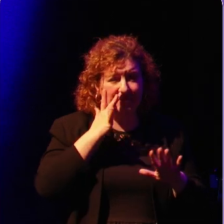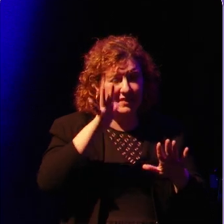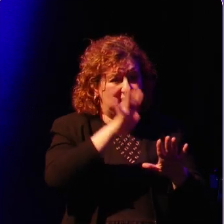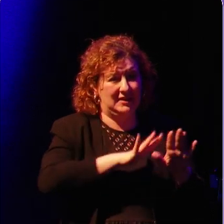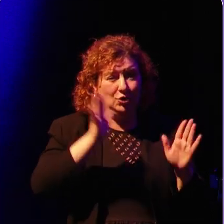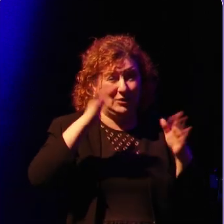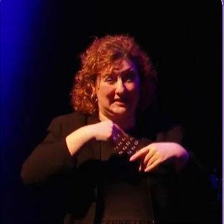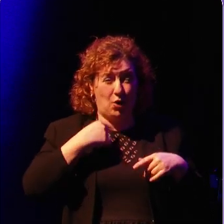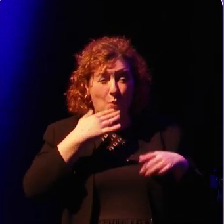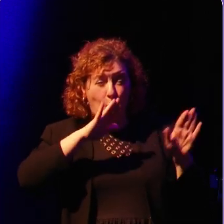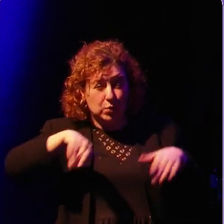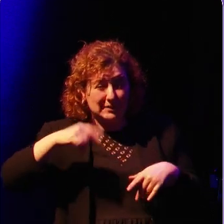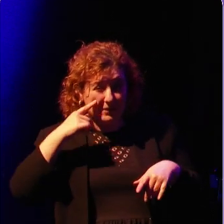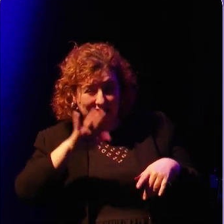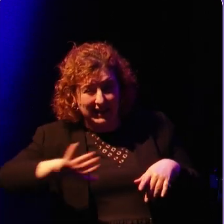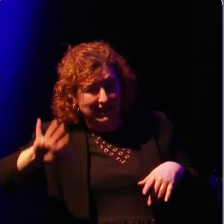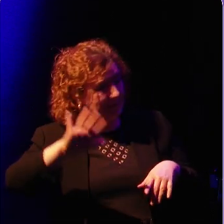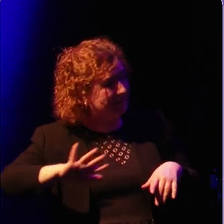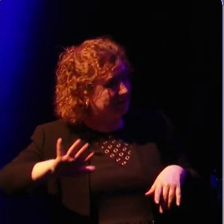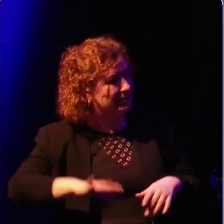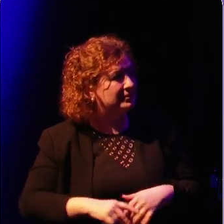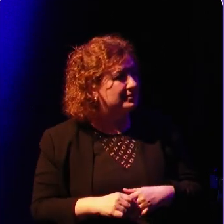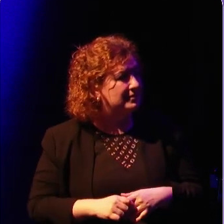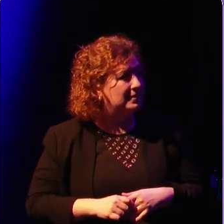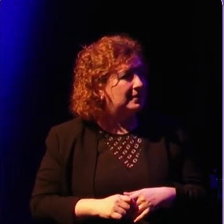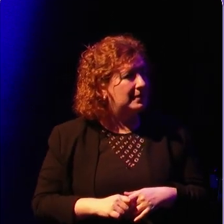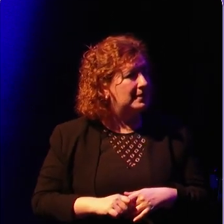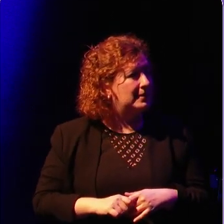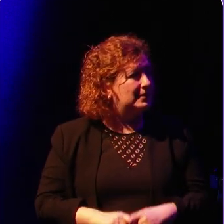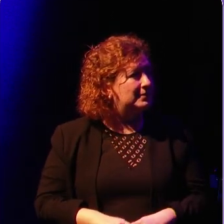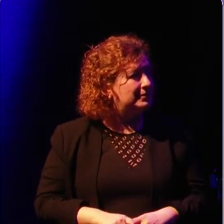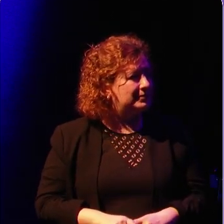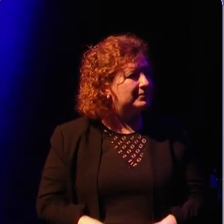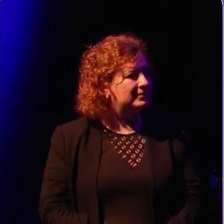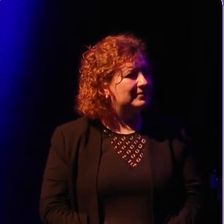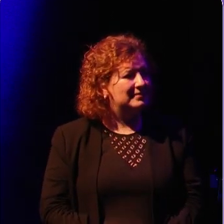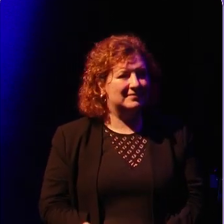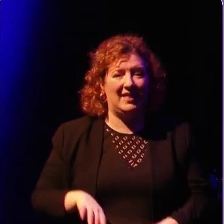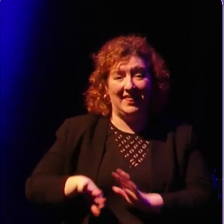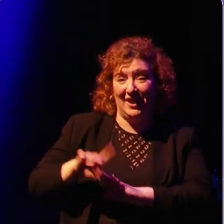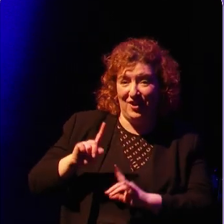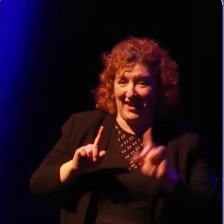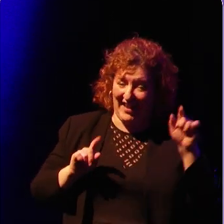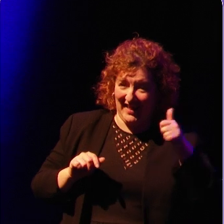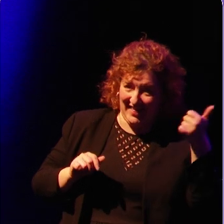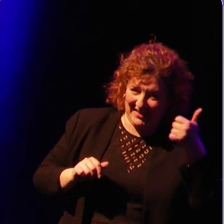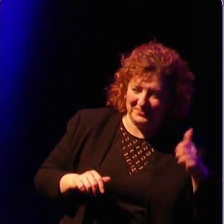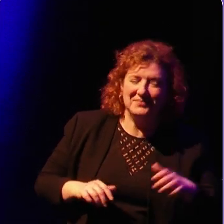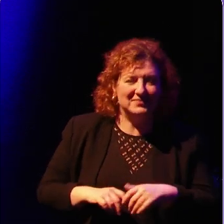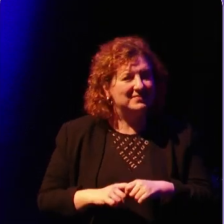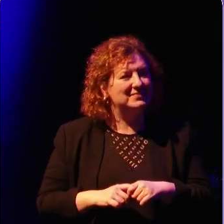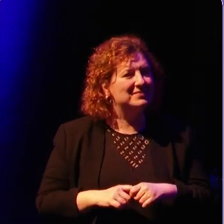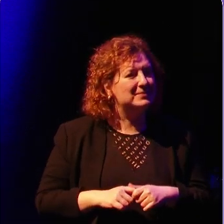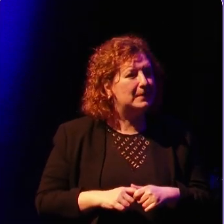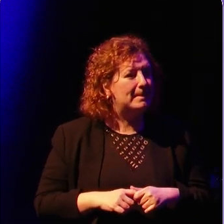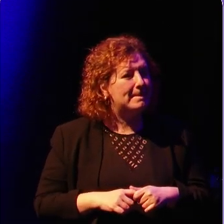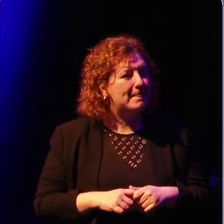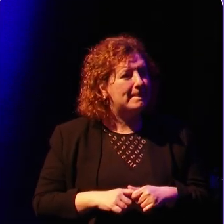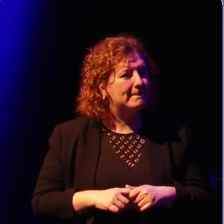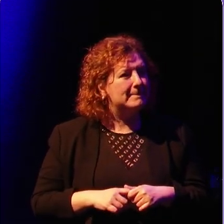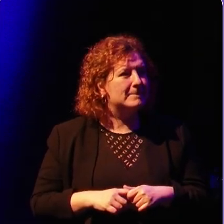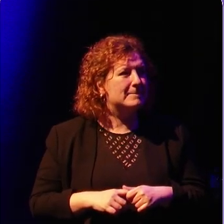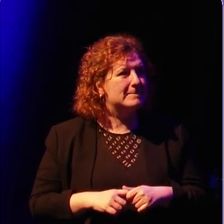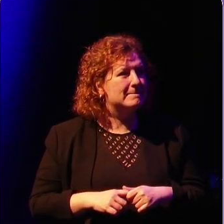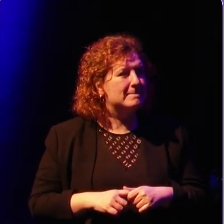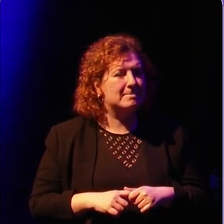que estáis viendo más a la derecha. ¿Bien? La otra derecha, eso. Vale. Lo que estáis viendo más a la derecha es que